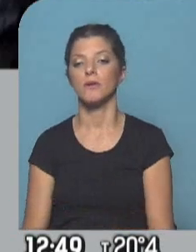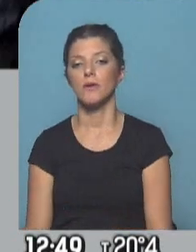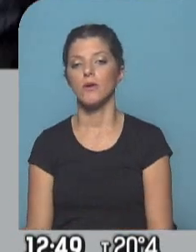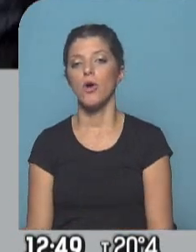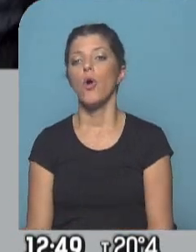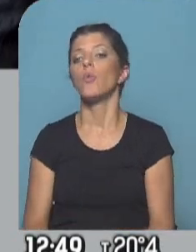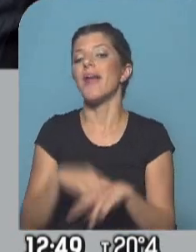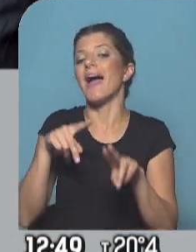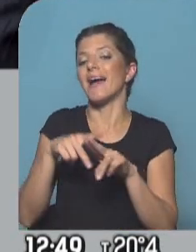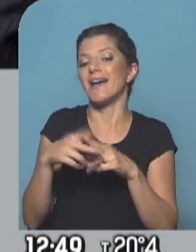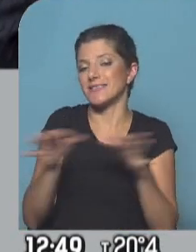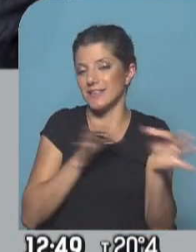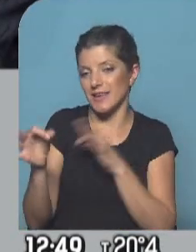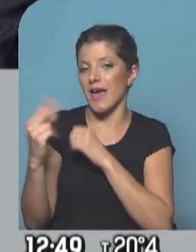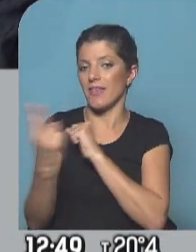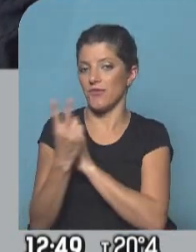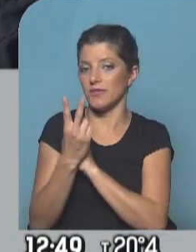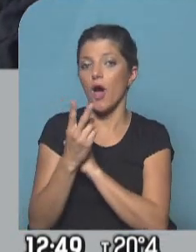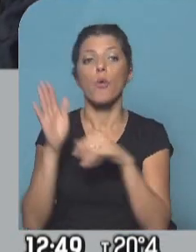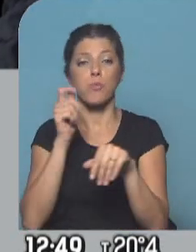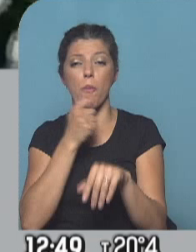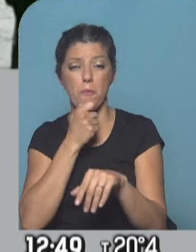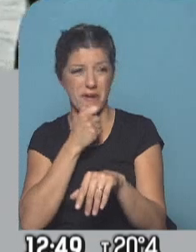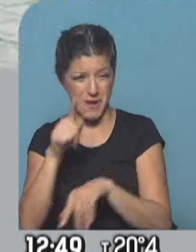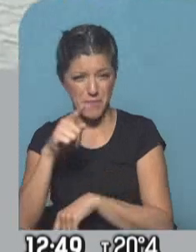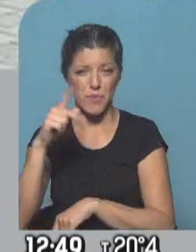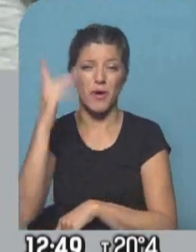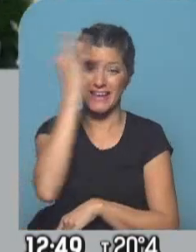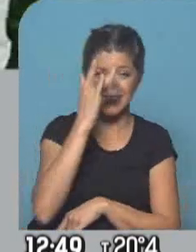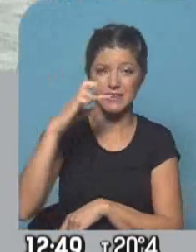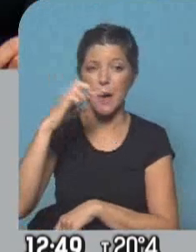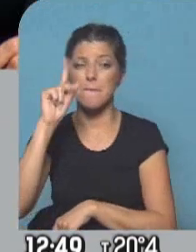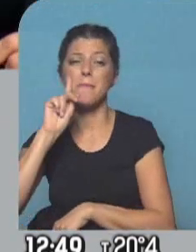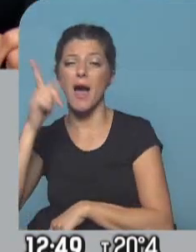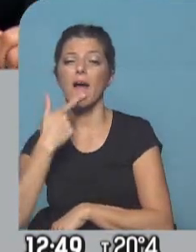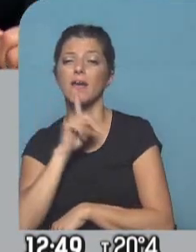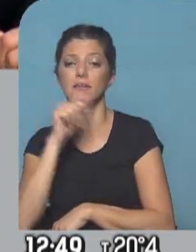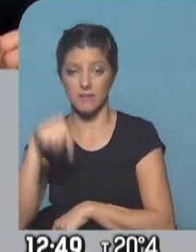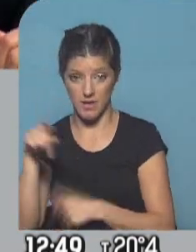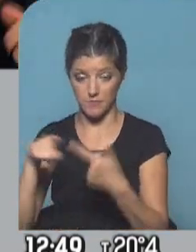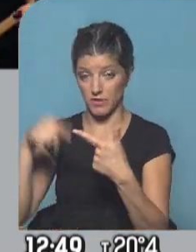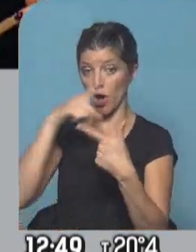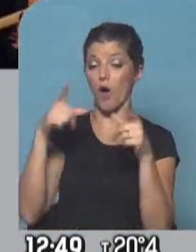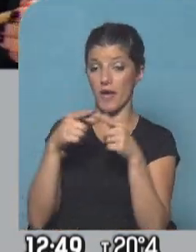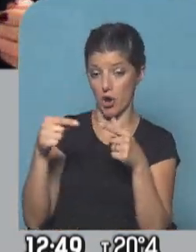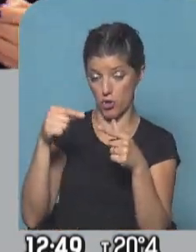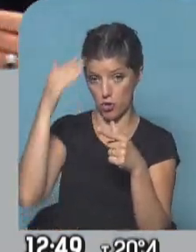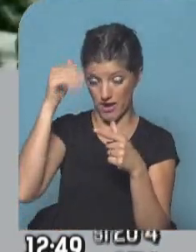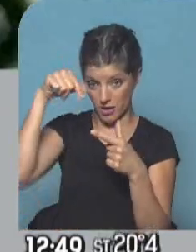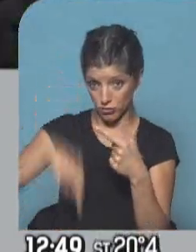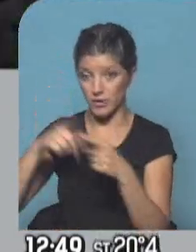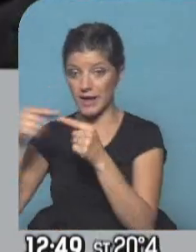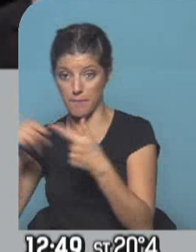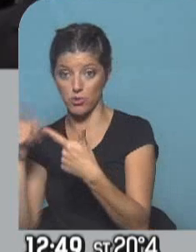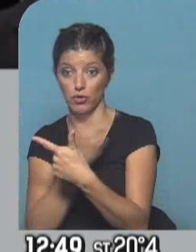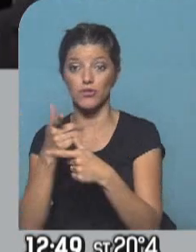mecanismo defensivo, un poco al estilo India-Pakistán, digamos, ¿no? Se nuclearicen Corea y Japón, que hasta el momento carecen de armas nucleares, si bien tienen una presencia